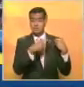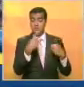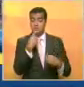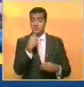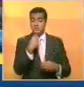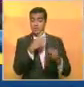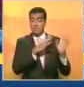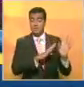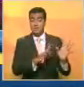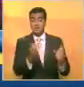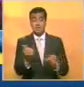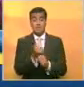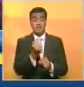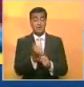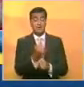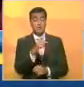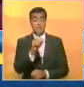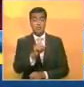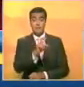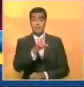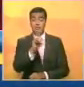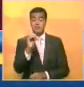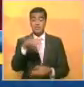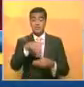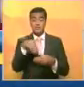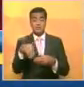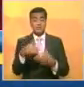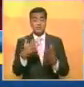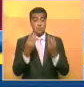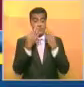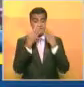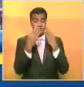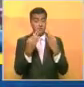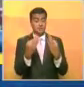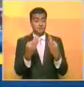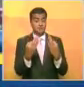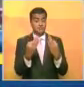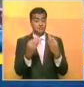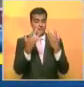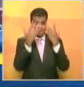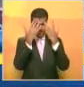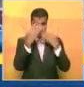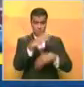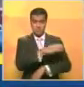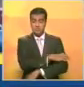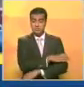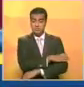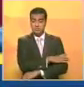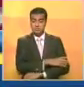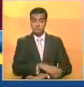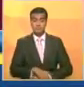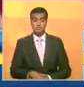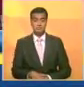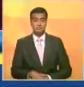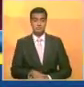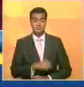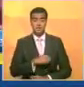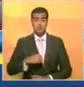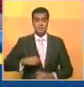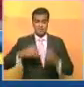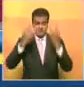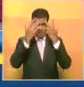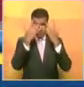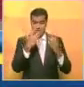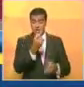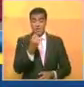a la militancia a trabajar en el 1-10 del voto y pidió estar muy alerta de las estrategias de la oposición. Nuestro adversario no es